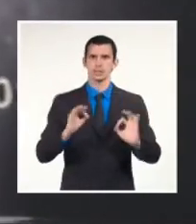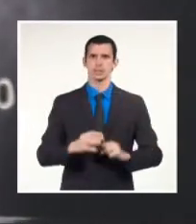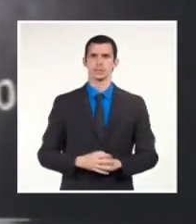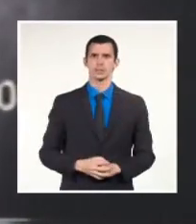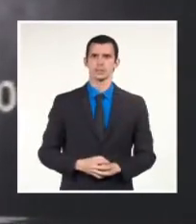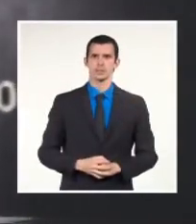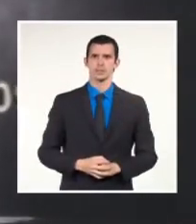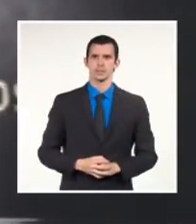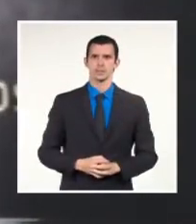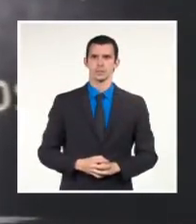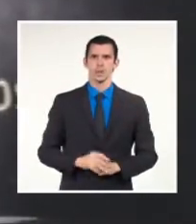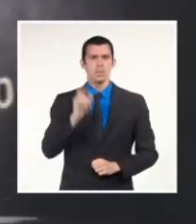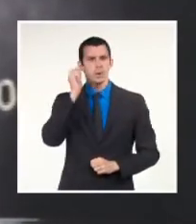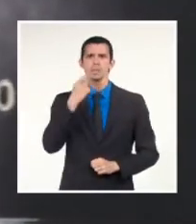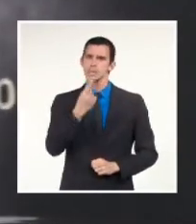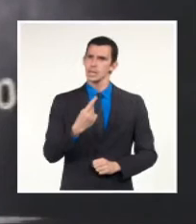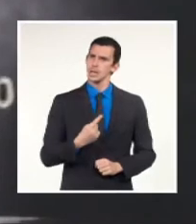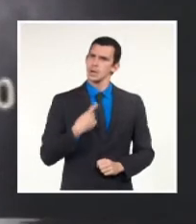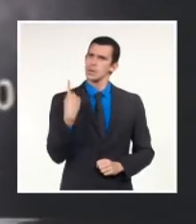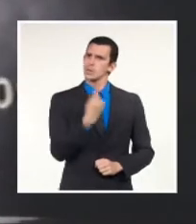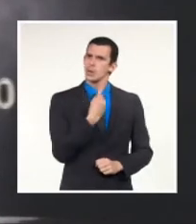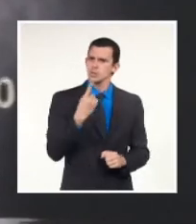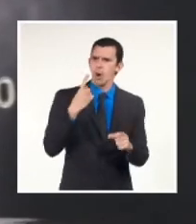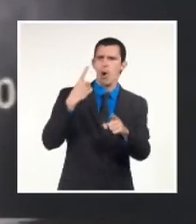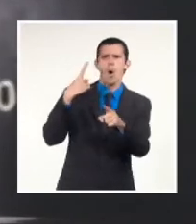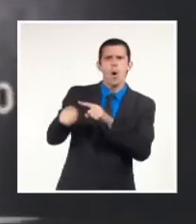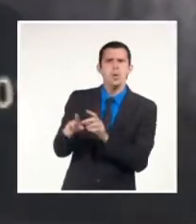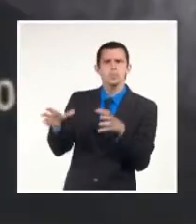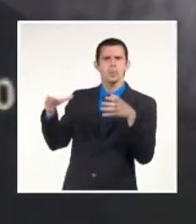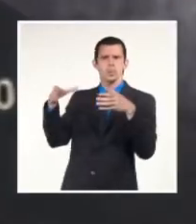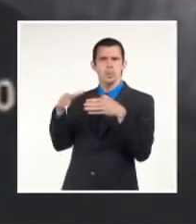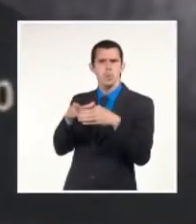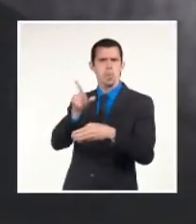idea and our idea, four of us' idea.